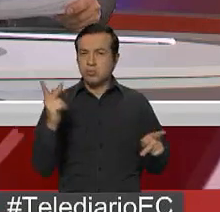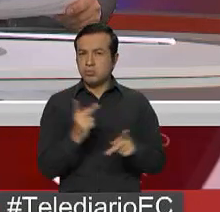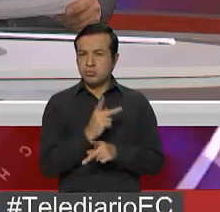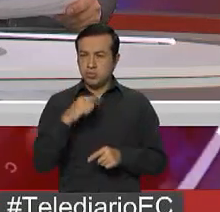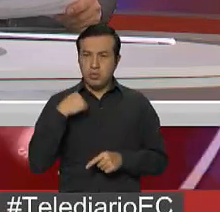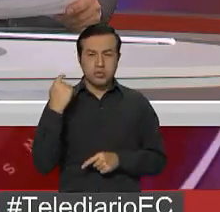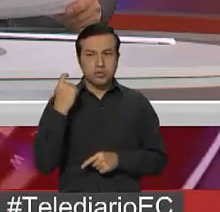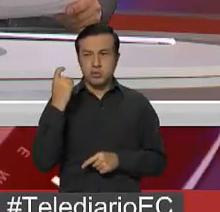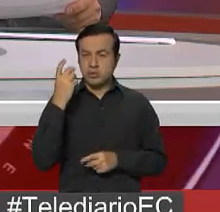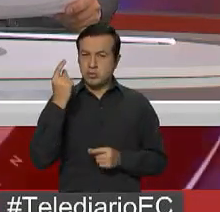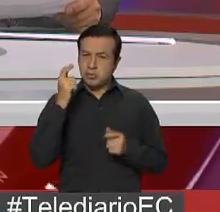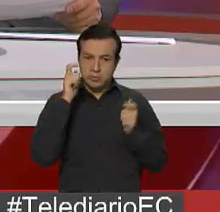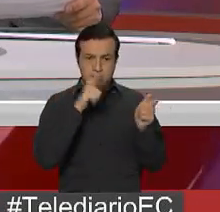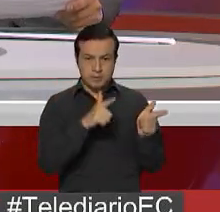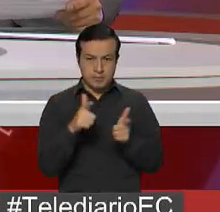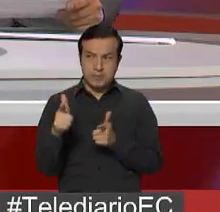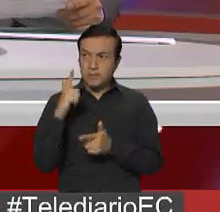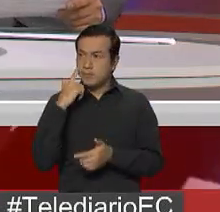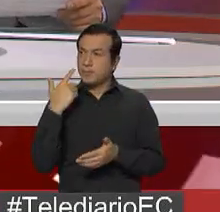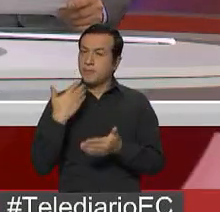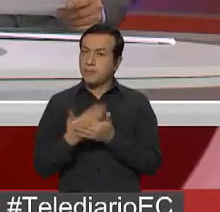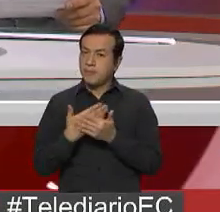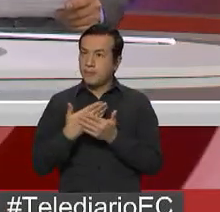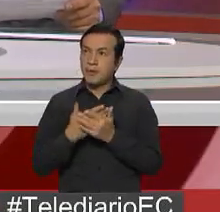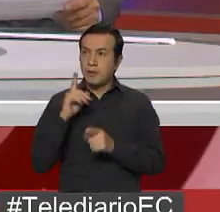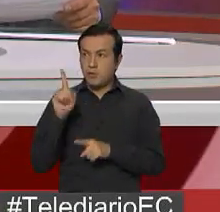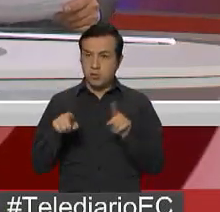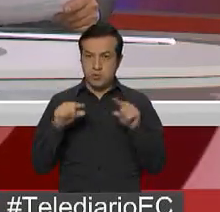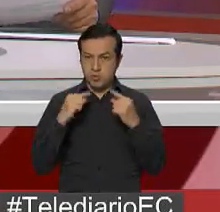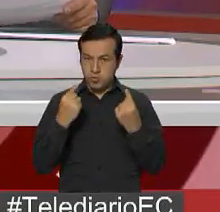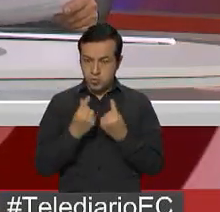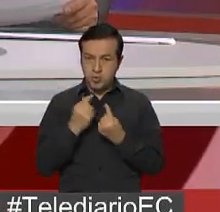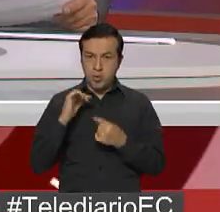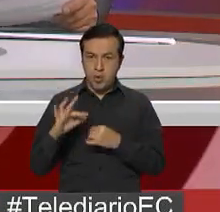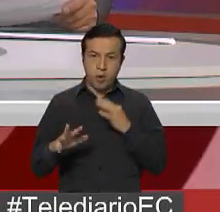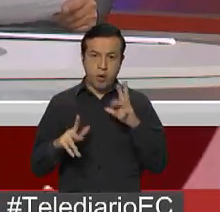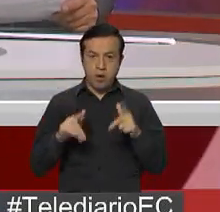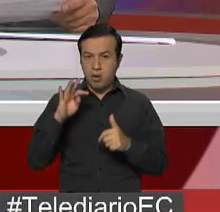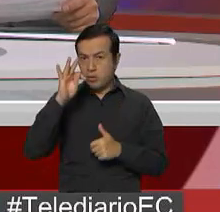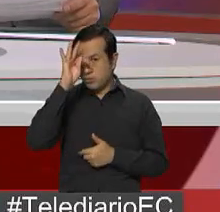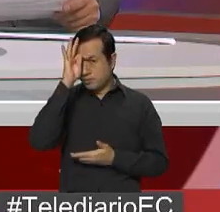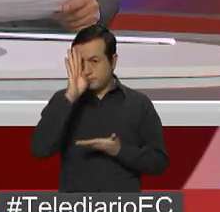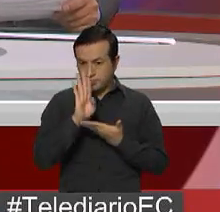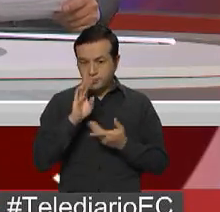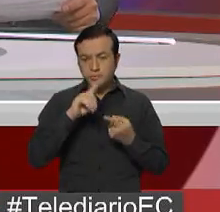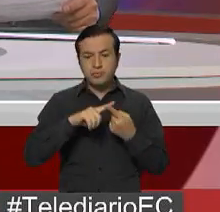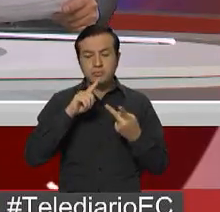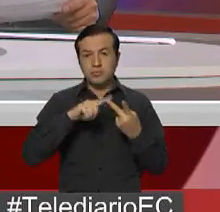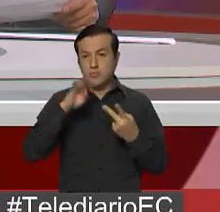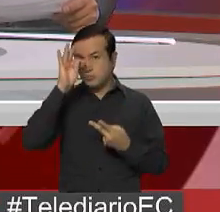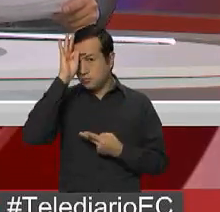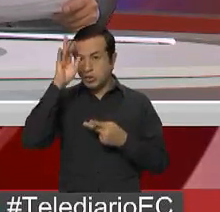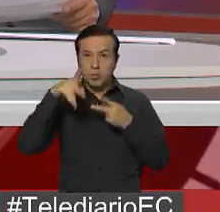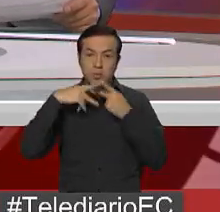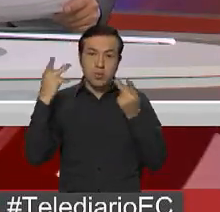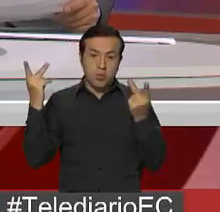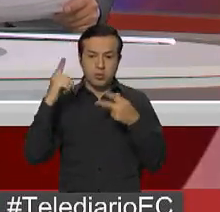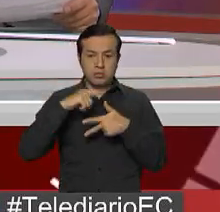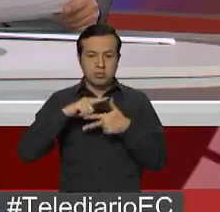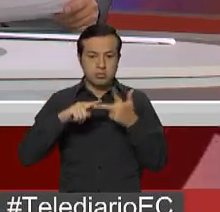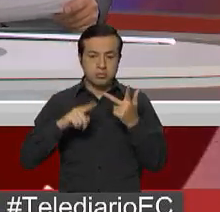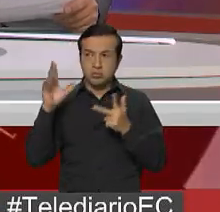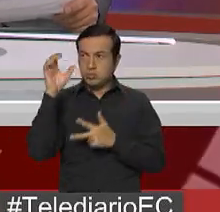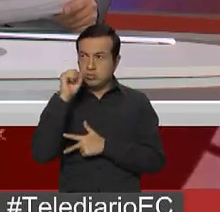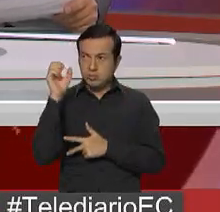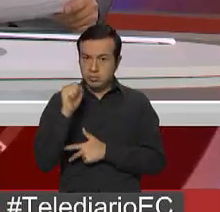tenemos que estar atrás de ellos es evidente que hay mafias hay mafias en el ies en el sector de la salud es evidente que